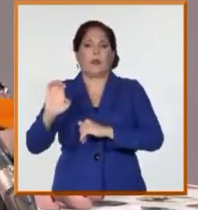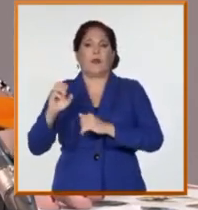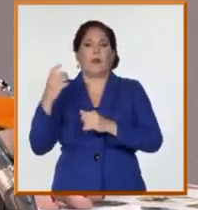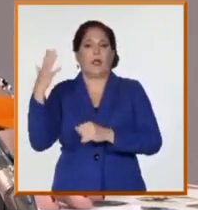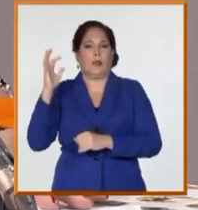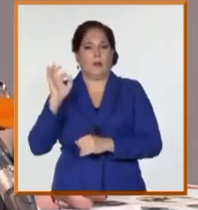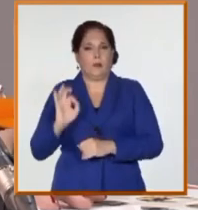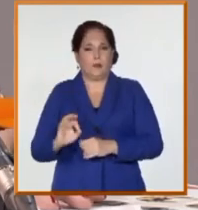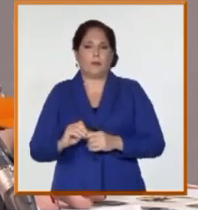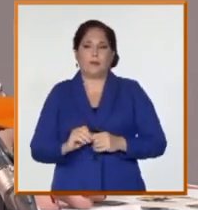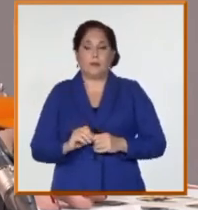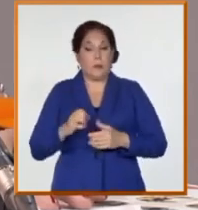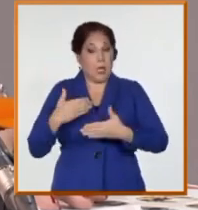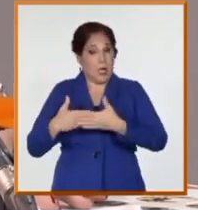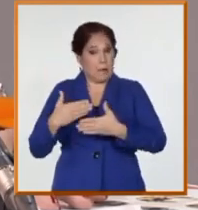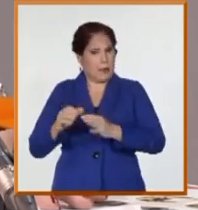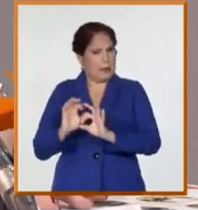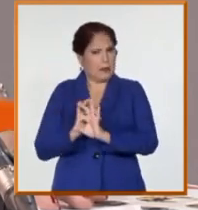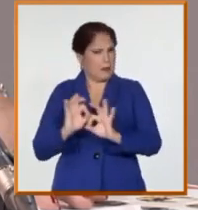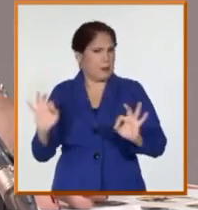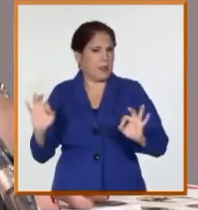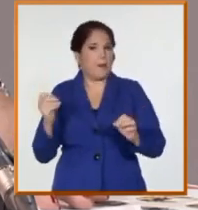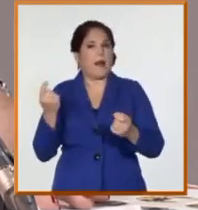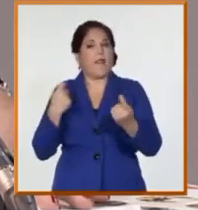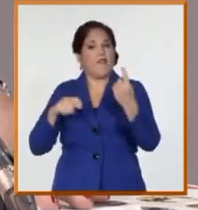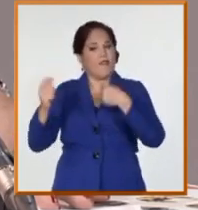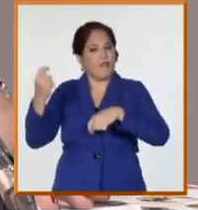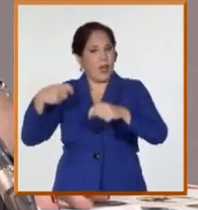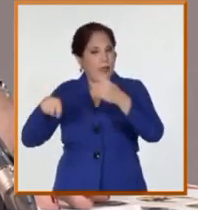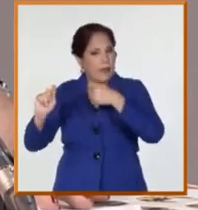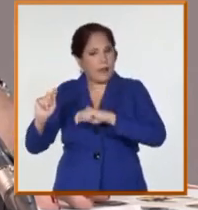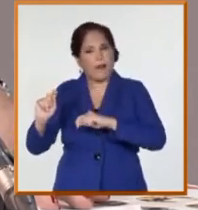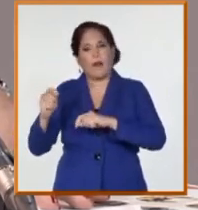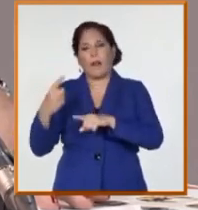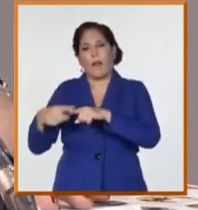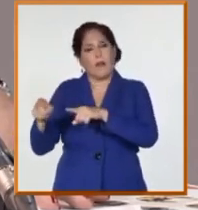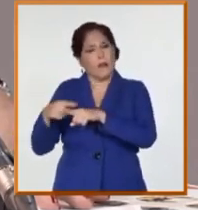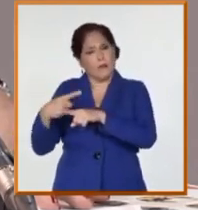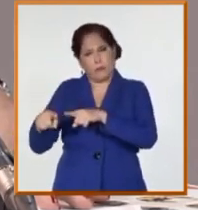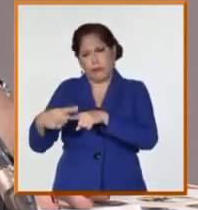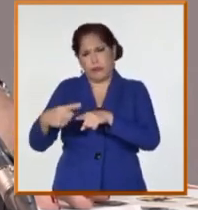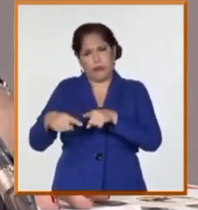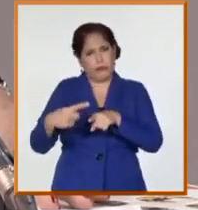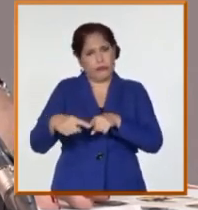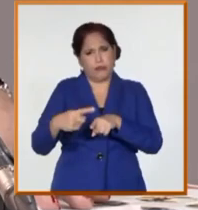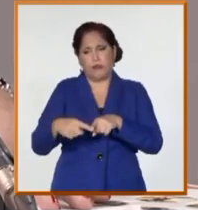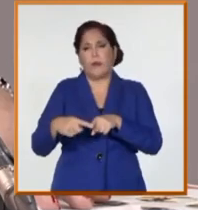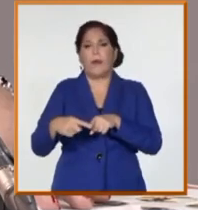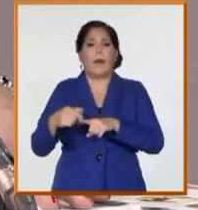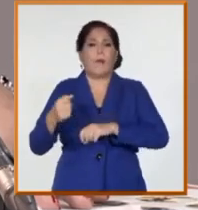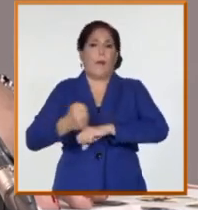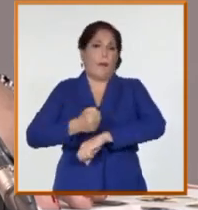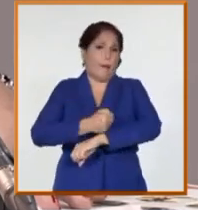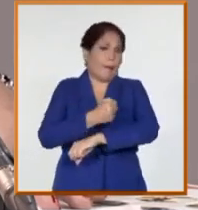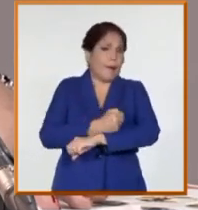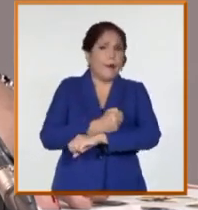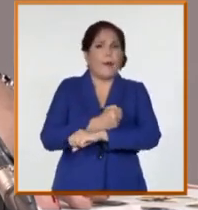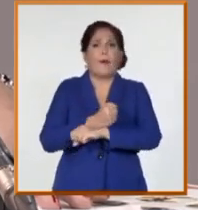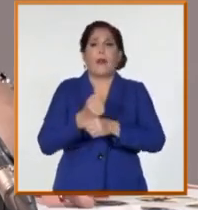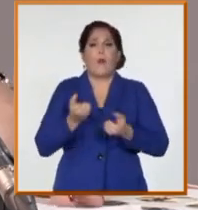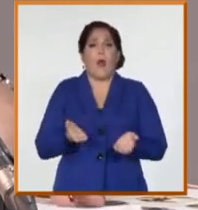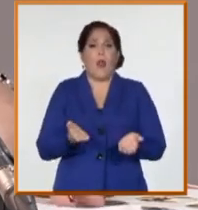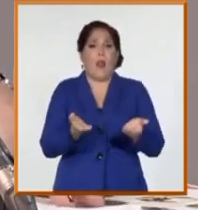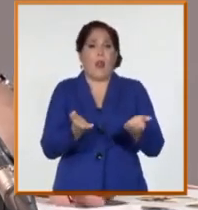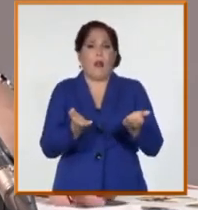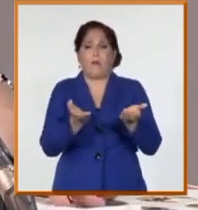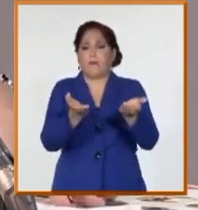extranjera es una empresa especializada en importación y exportación de diferentes tipos de productos maquinarias equipos fundamentalmente maquinaria